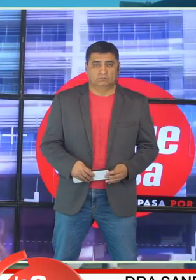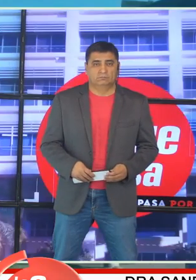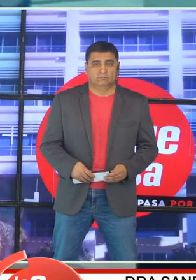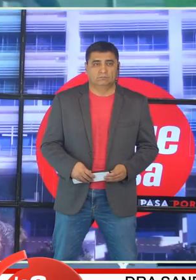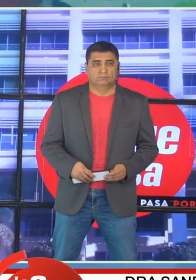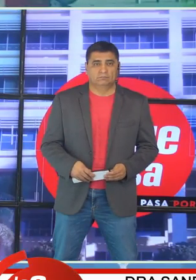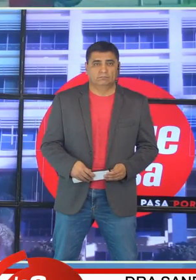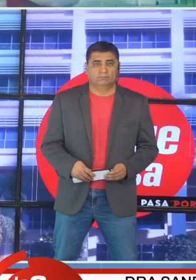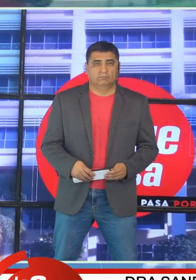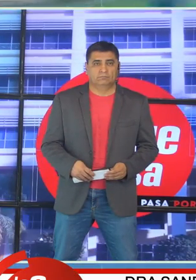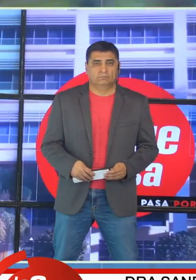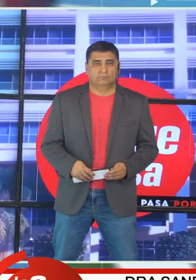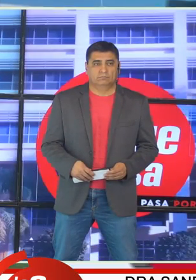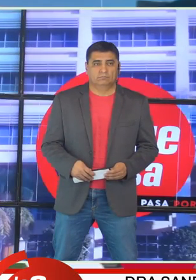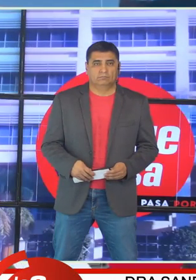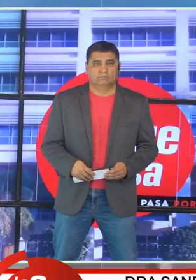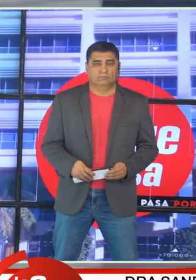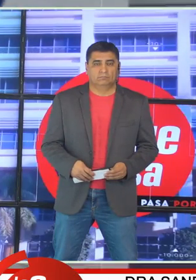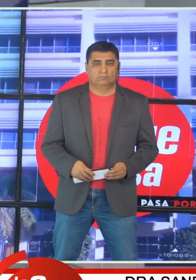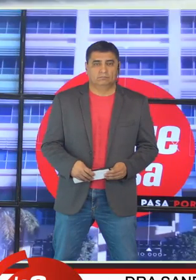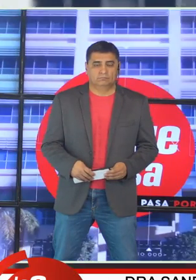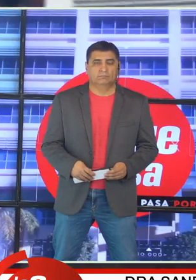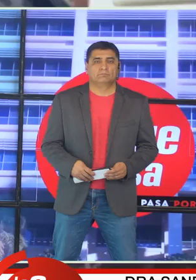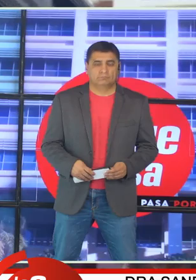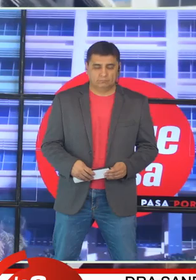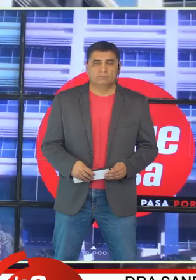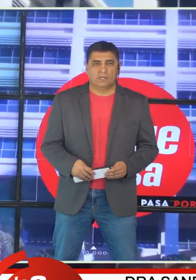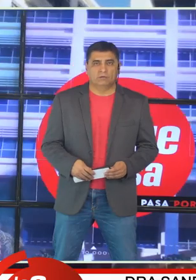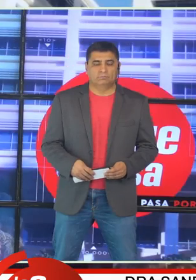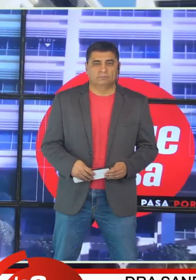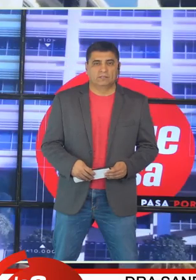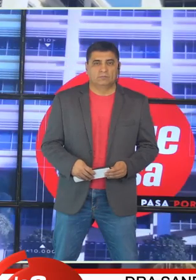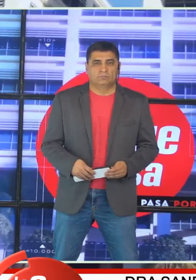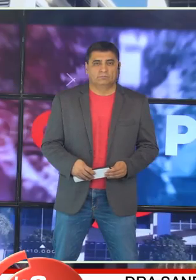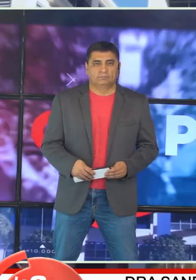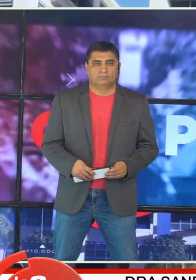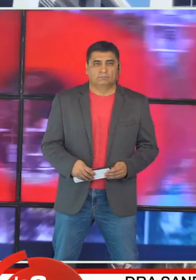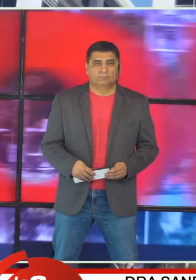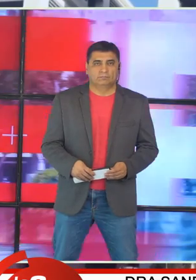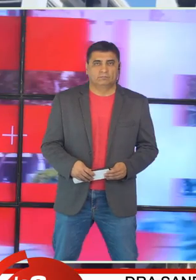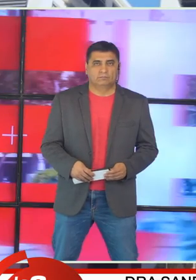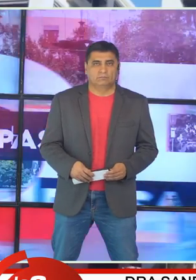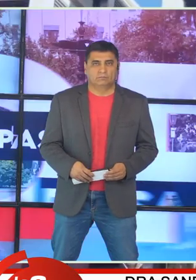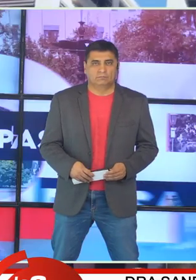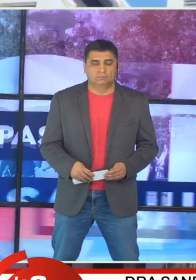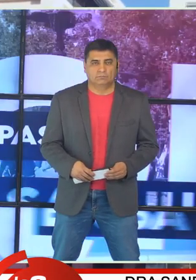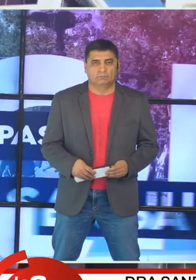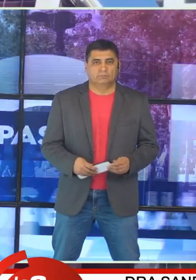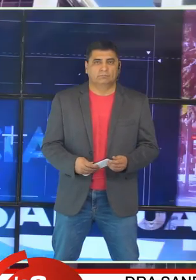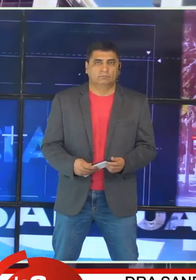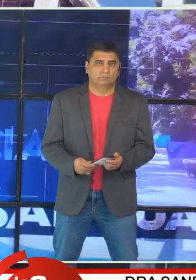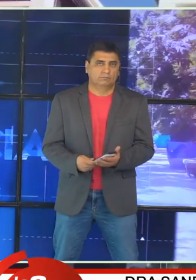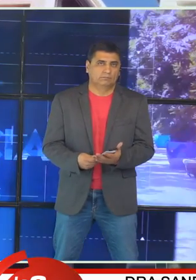supuesto, sí, por supuesto. La mamografía es irreemplazable. Claro. Irreemplazable y